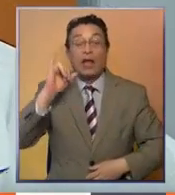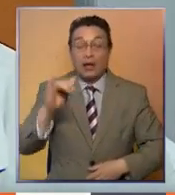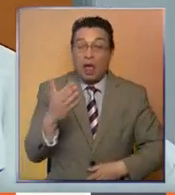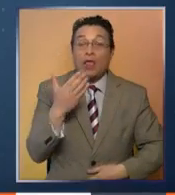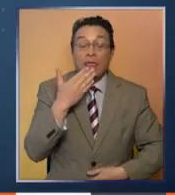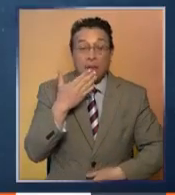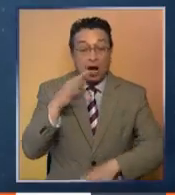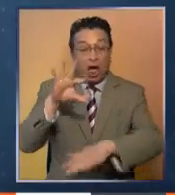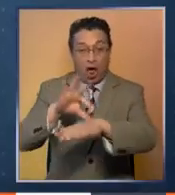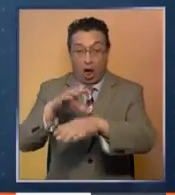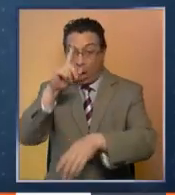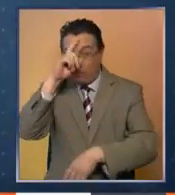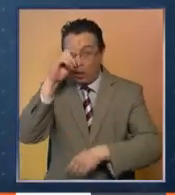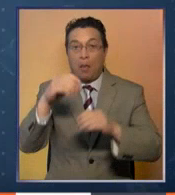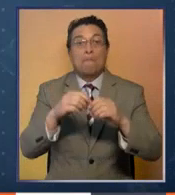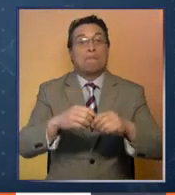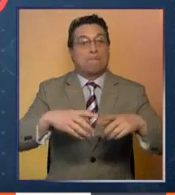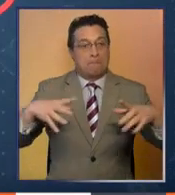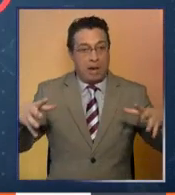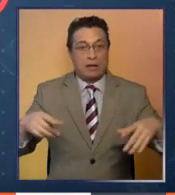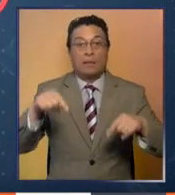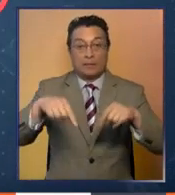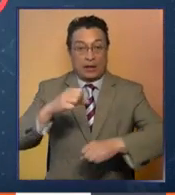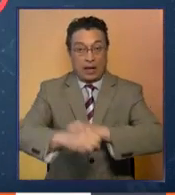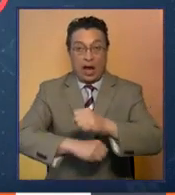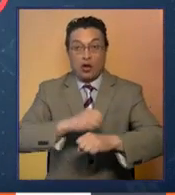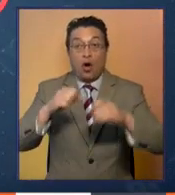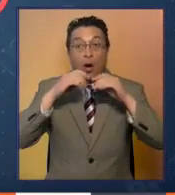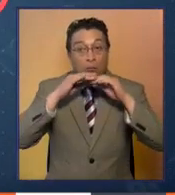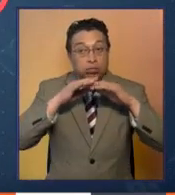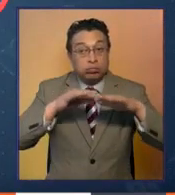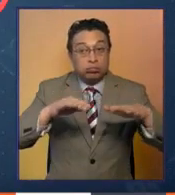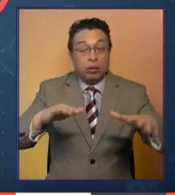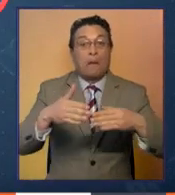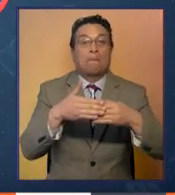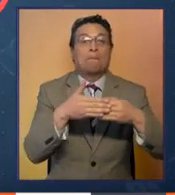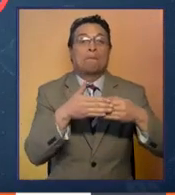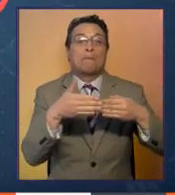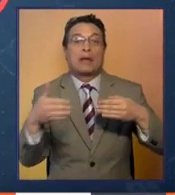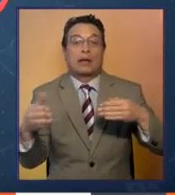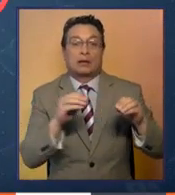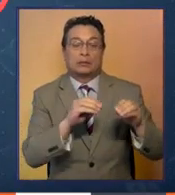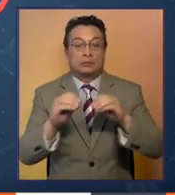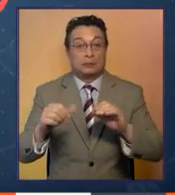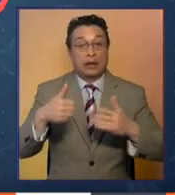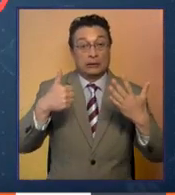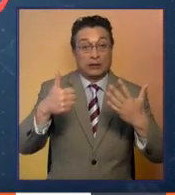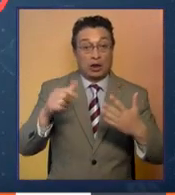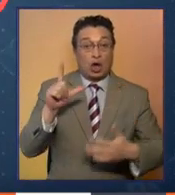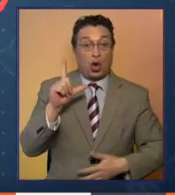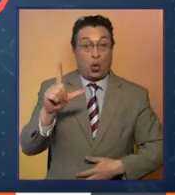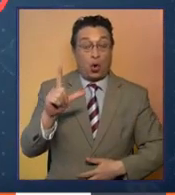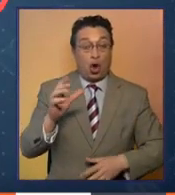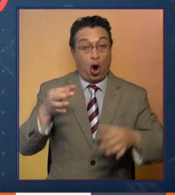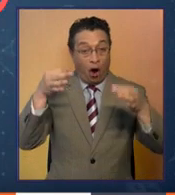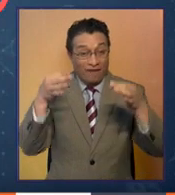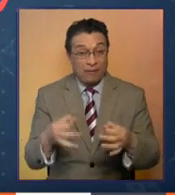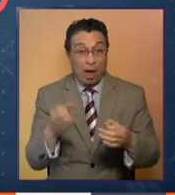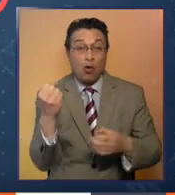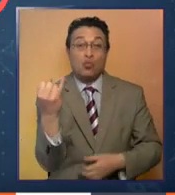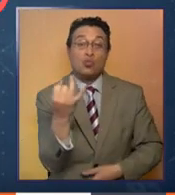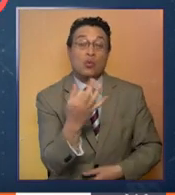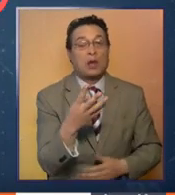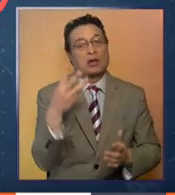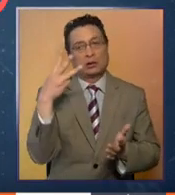más demandada. Este año la circulación del virus sincicial se retrasó. Al 6 de julio los casos confirmados eran cerca de